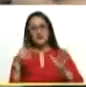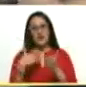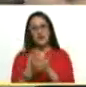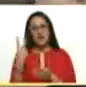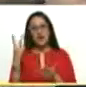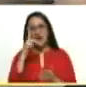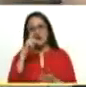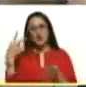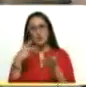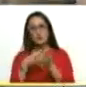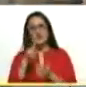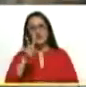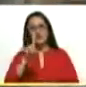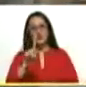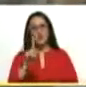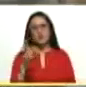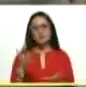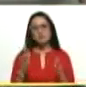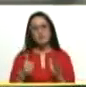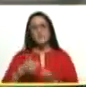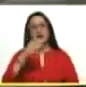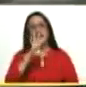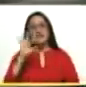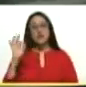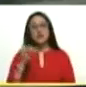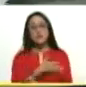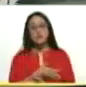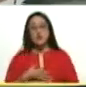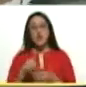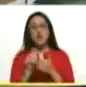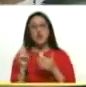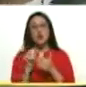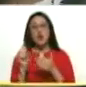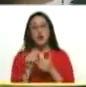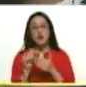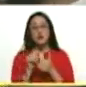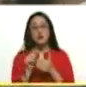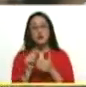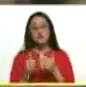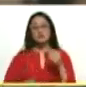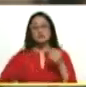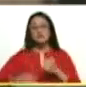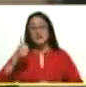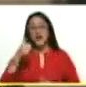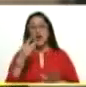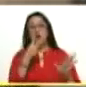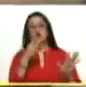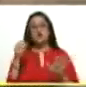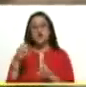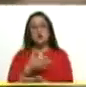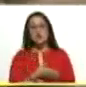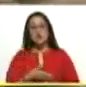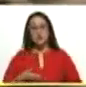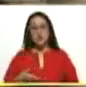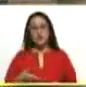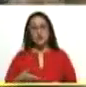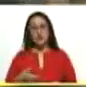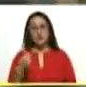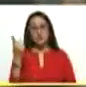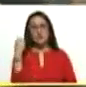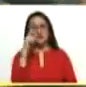2021 una cifra promedio de más de 500 millones de dólares, elevándose a más de 800 millones el